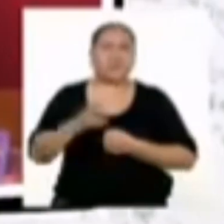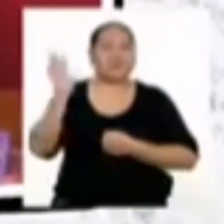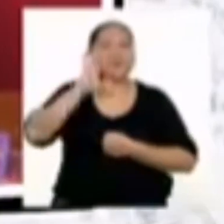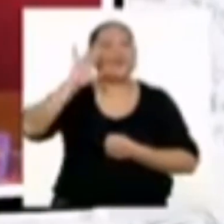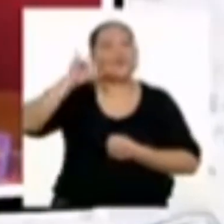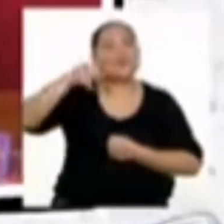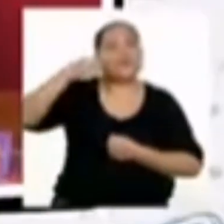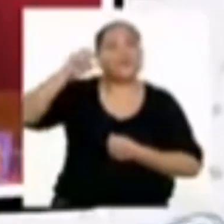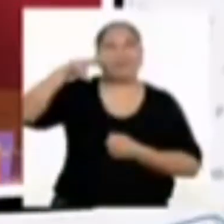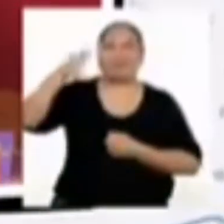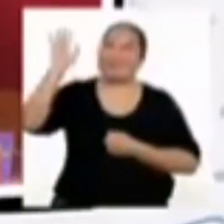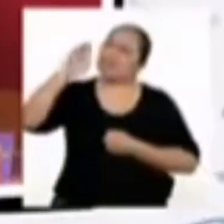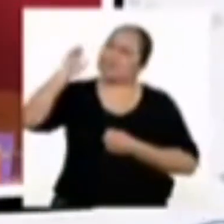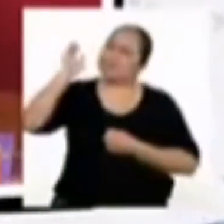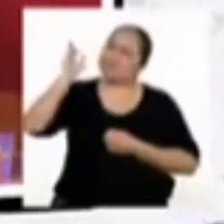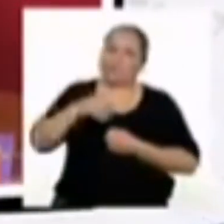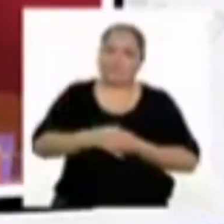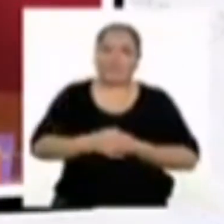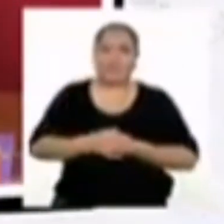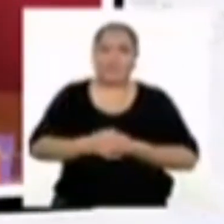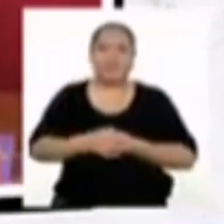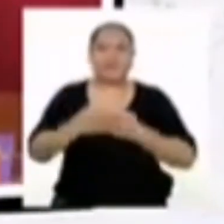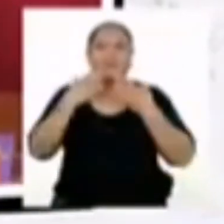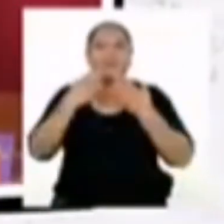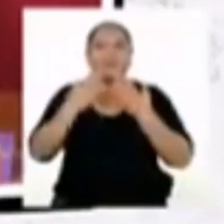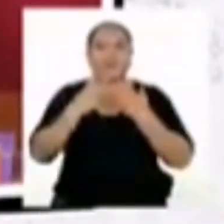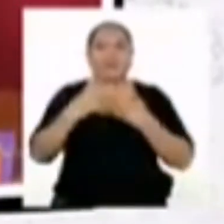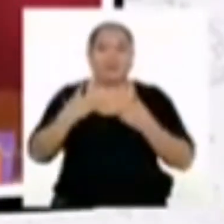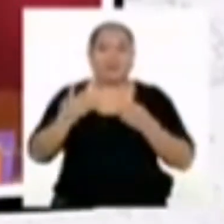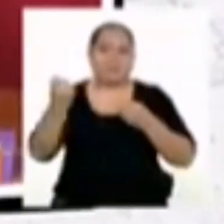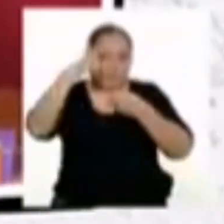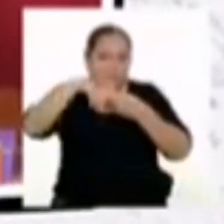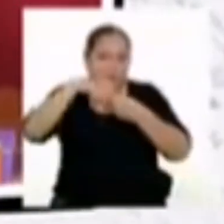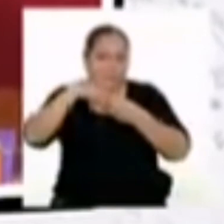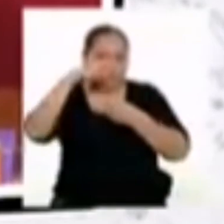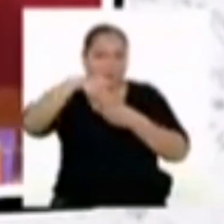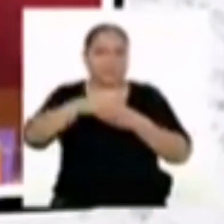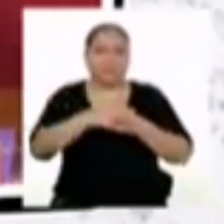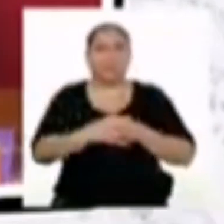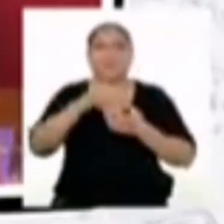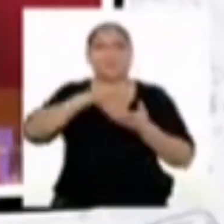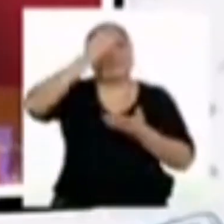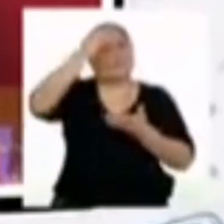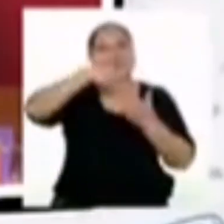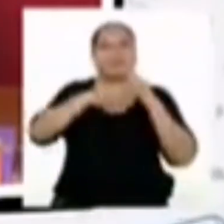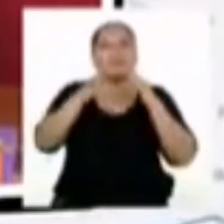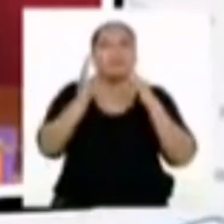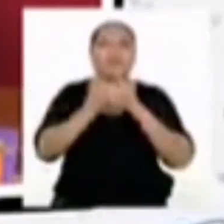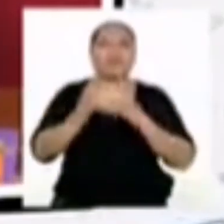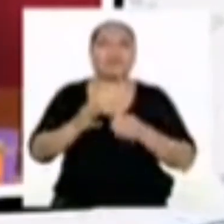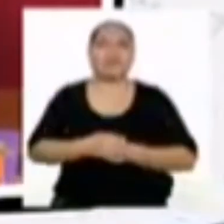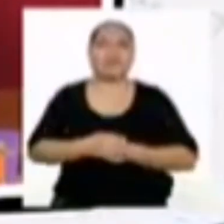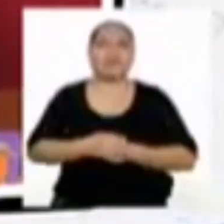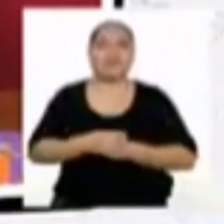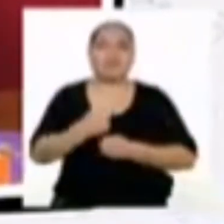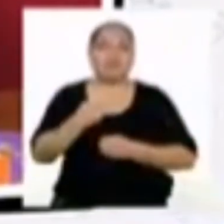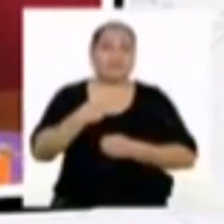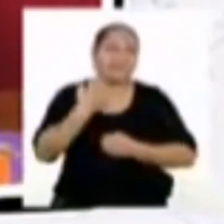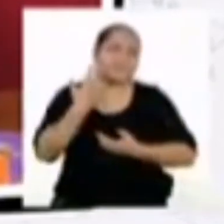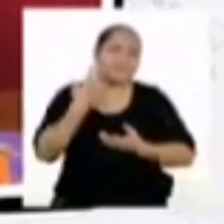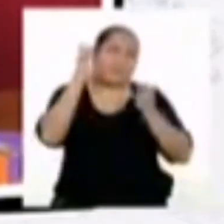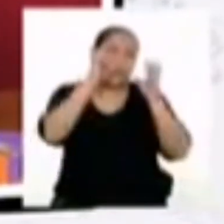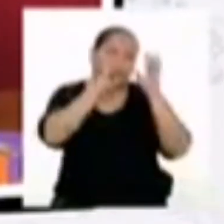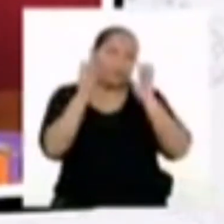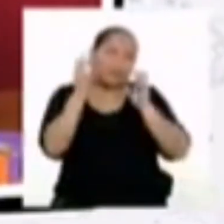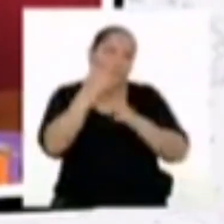Hola Jonathan, hola profesora, gracias por dejarme participar en Aprendo en Casa. Yo tengo